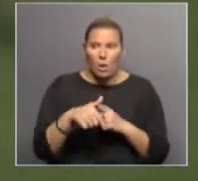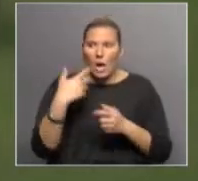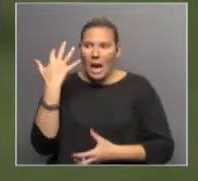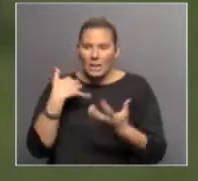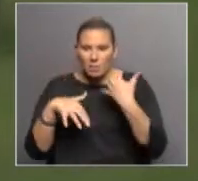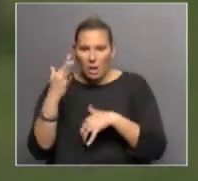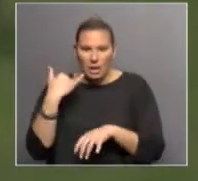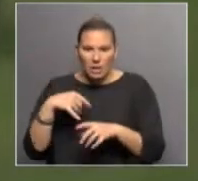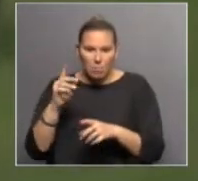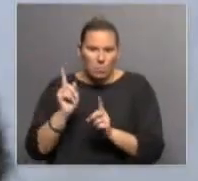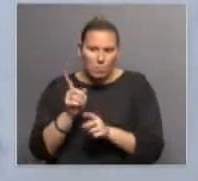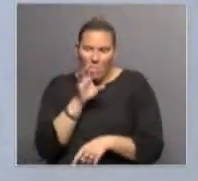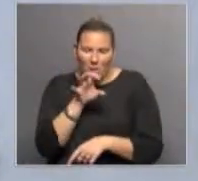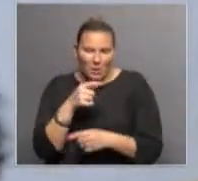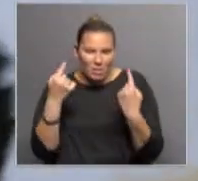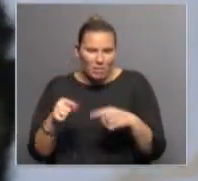animales, inclusive los perros.